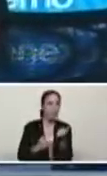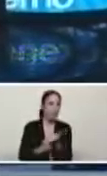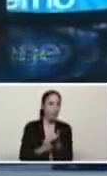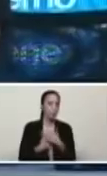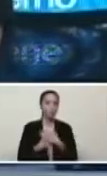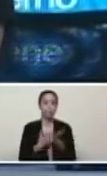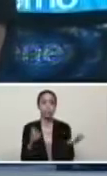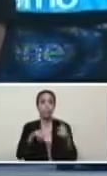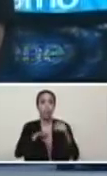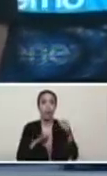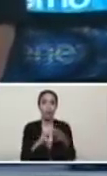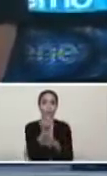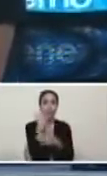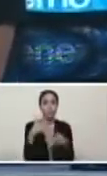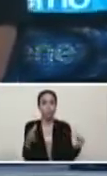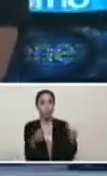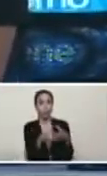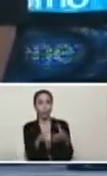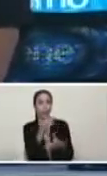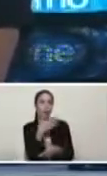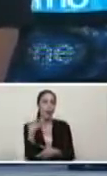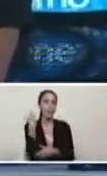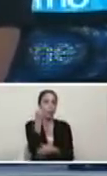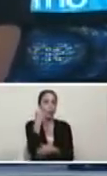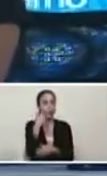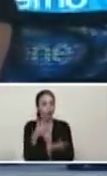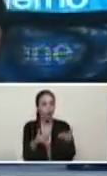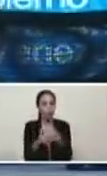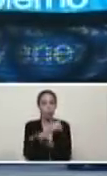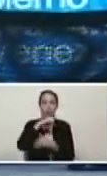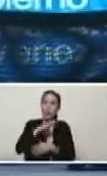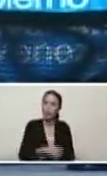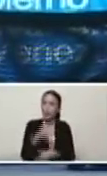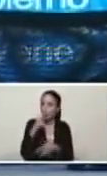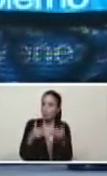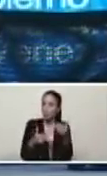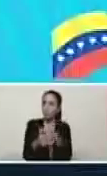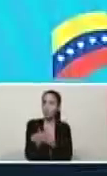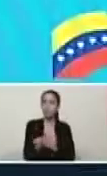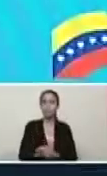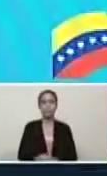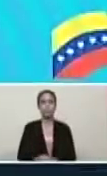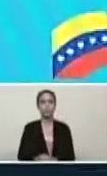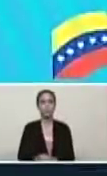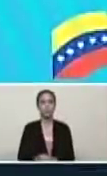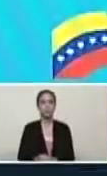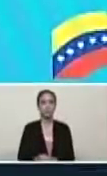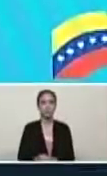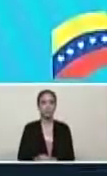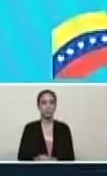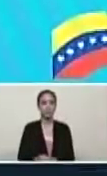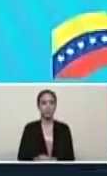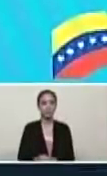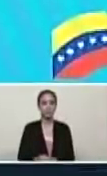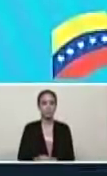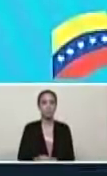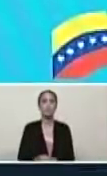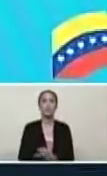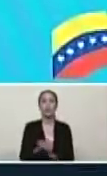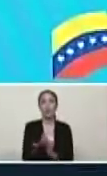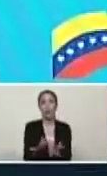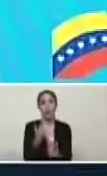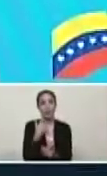esta federación va a lograr que este sea el mejor clade de la historia, teniendo en cuenta también que este es el segundo